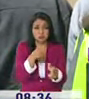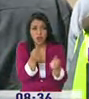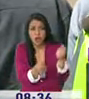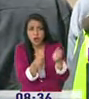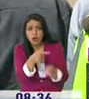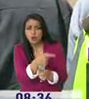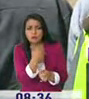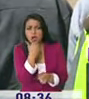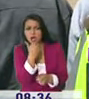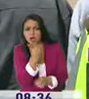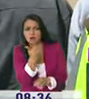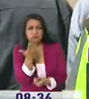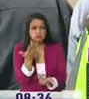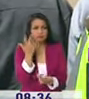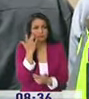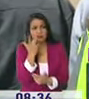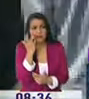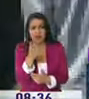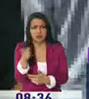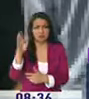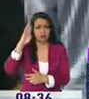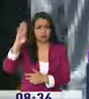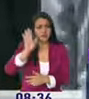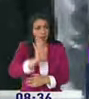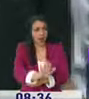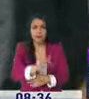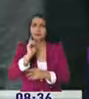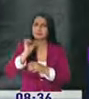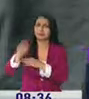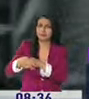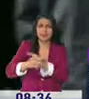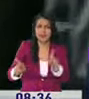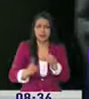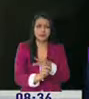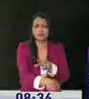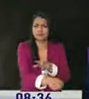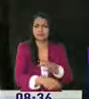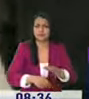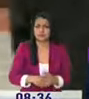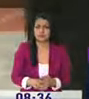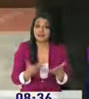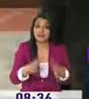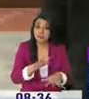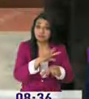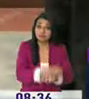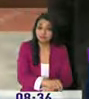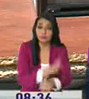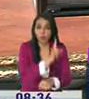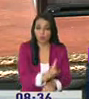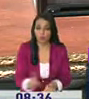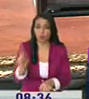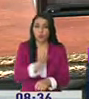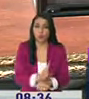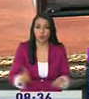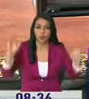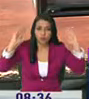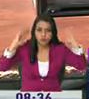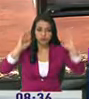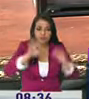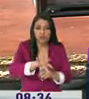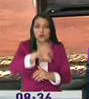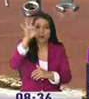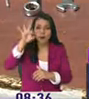se encontraba en actitud evasiva al control policial. Con las manos arriba fueron bajando uno a uno del automotor. En el interior encontraron una computadora,